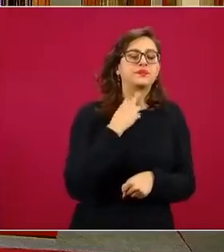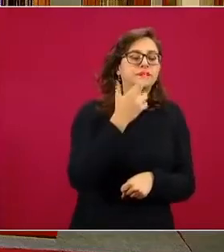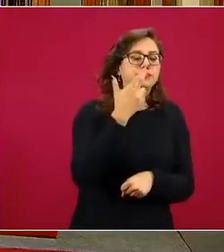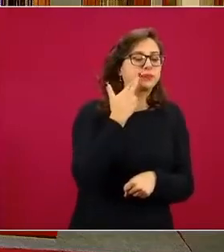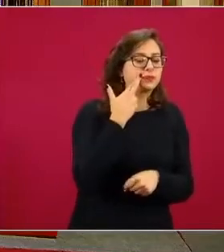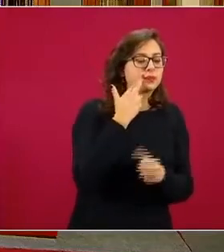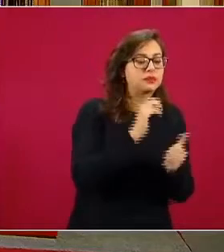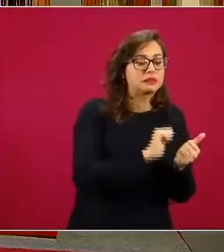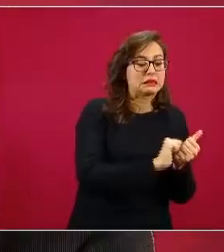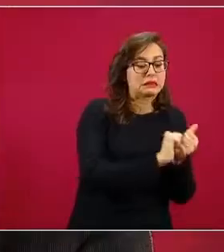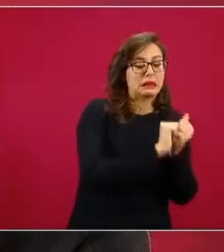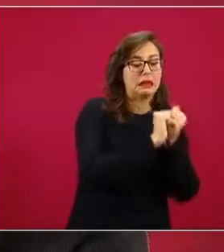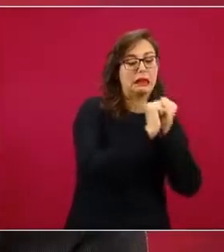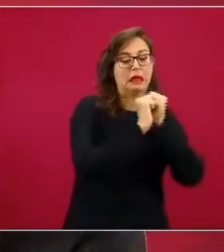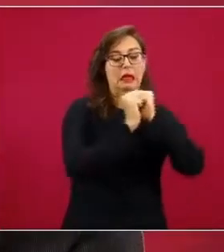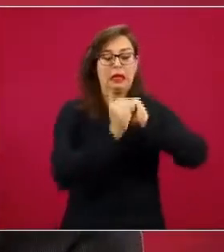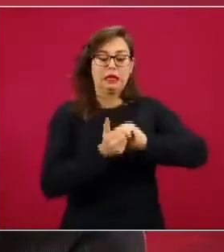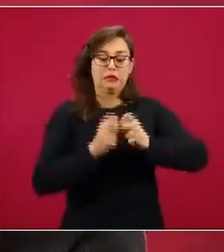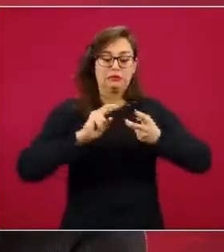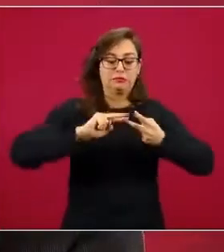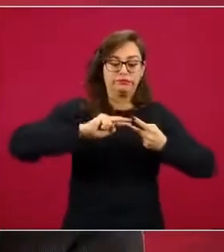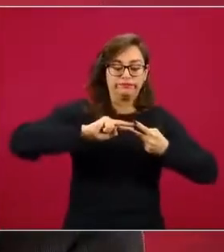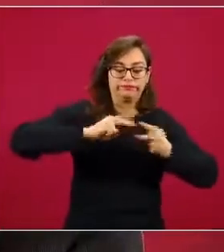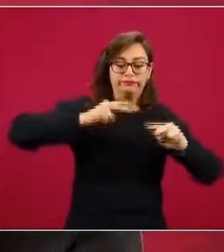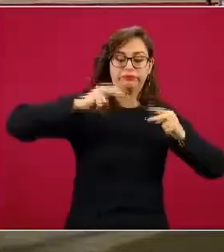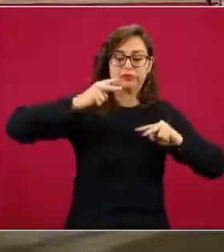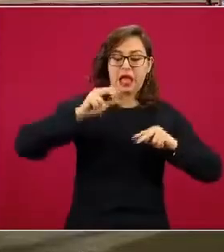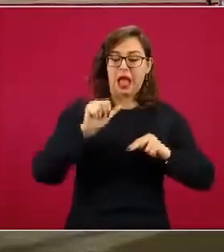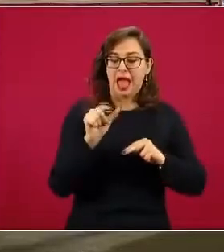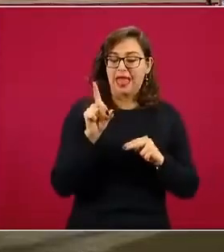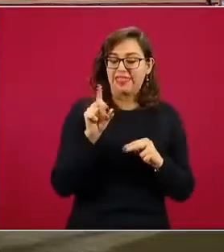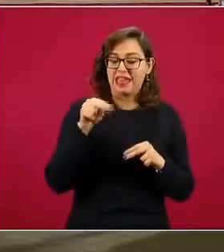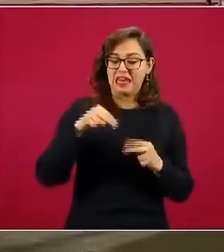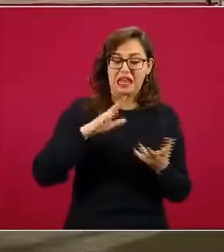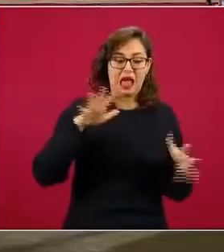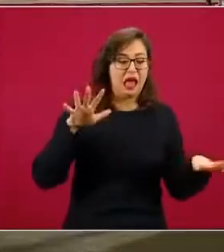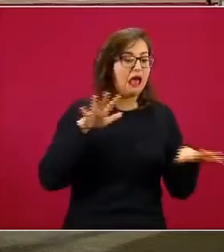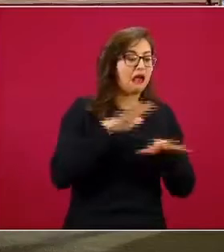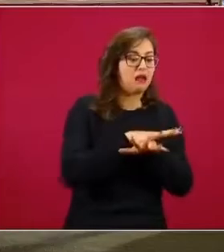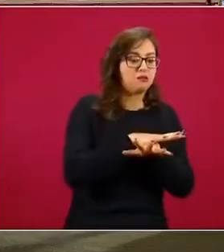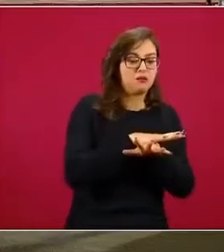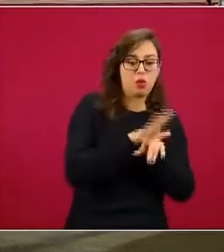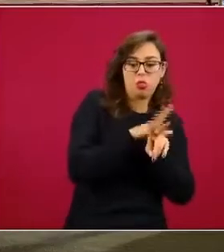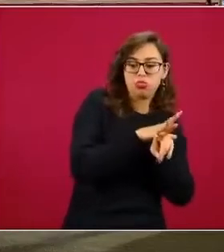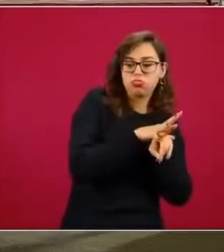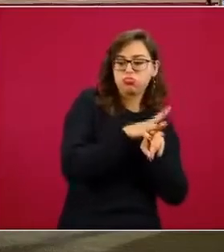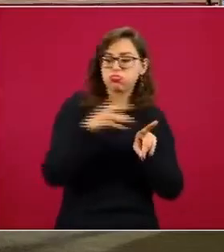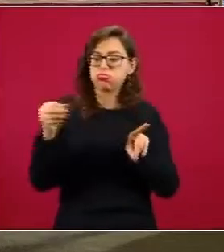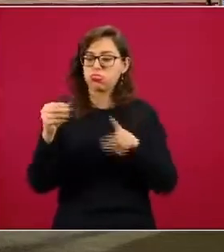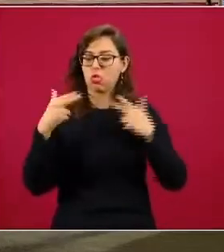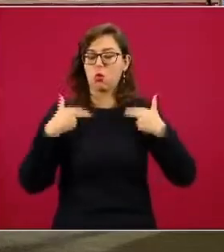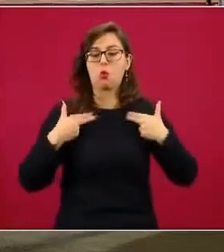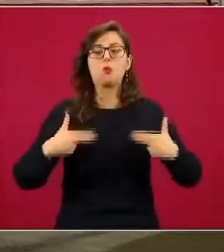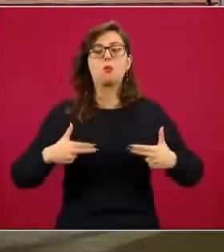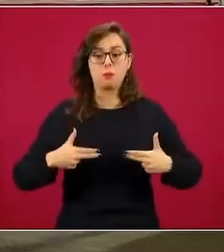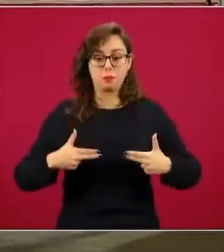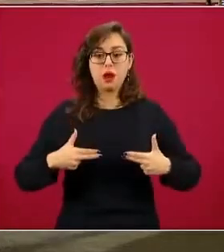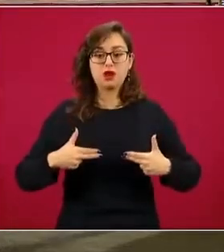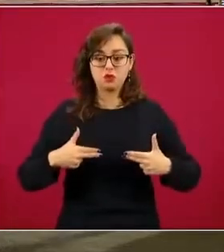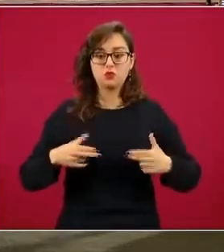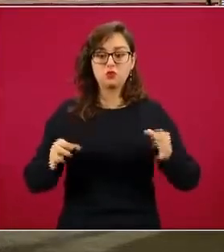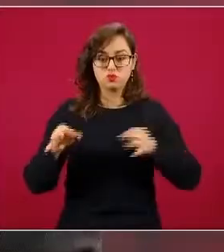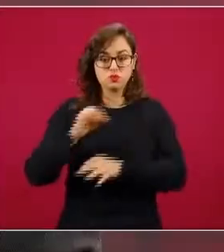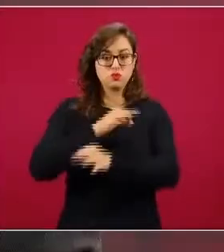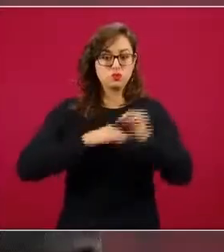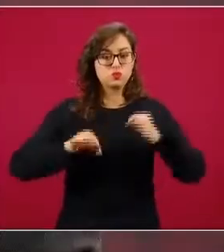seres humanos, porque hubo una mutación que le confirió al virus SARS-CoV-2 la capacidad de adaptación a las células